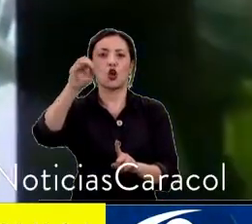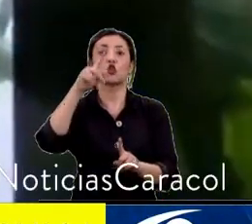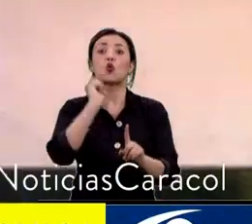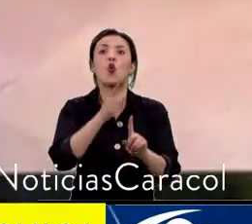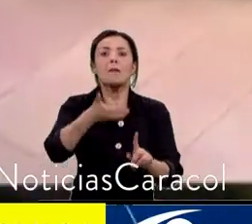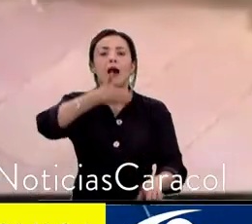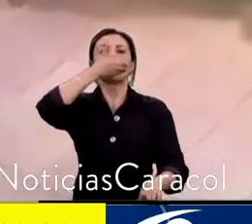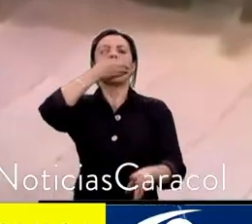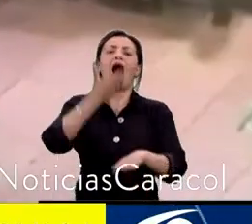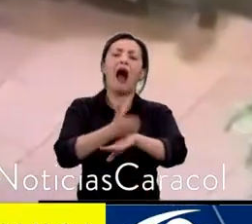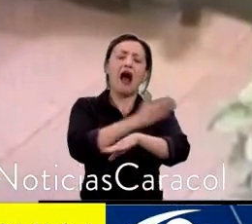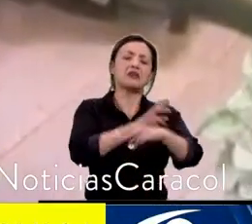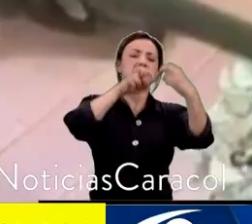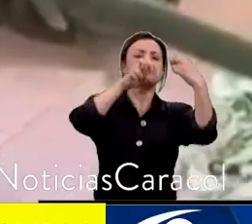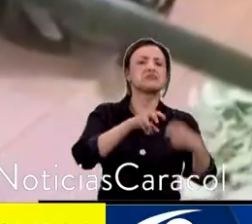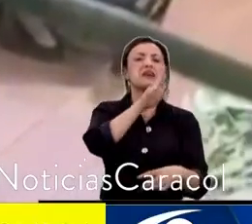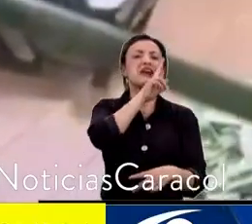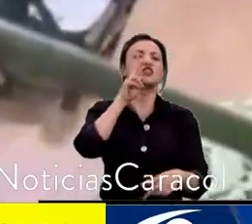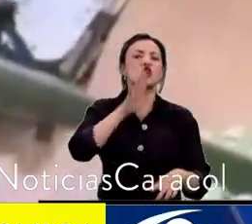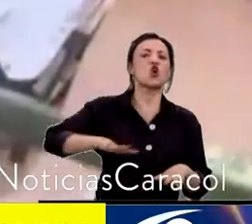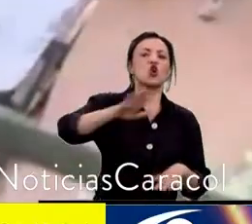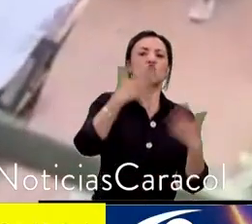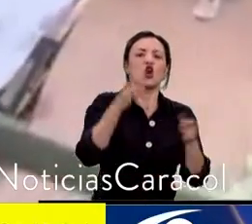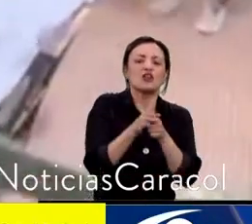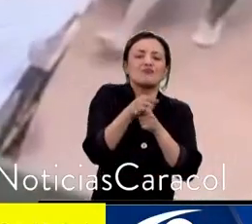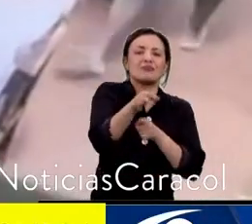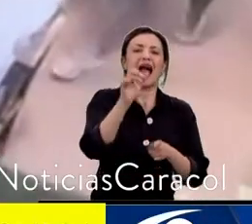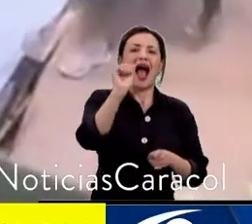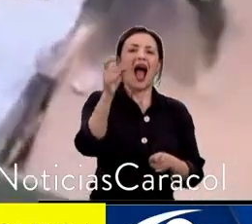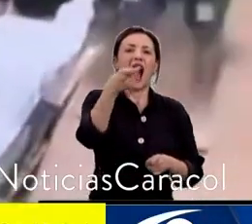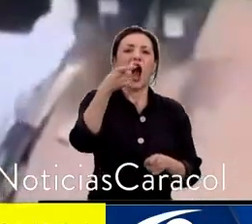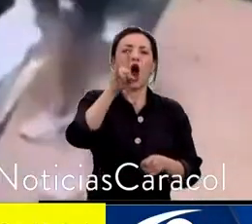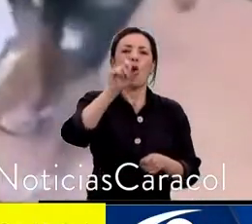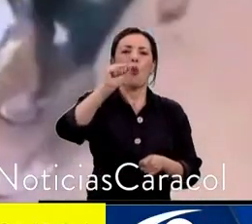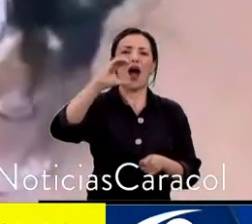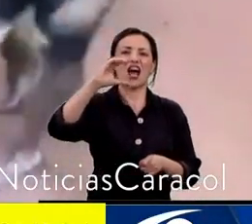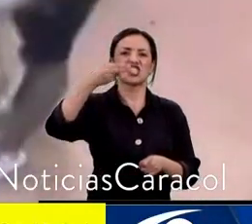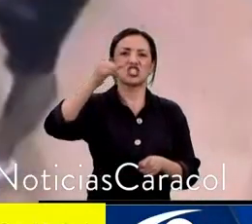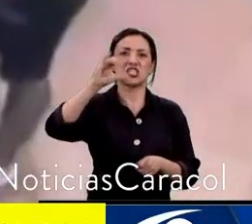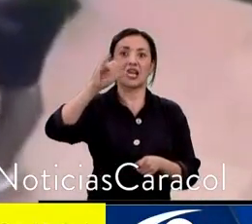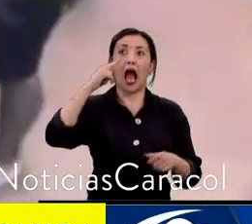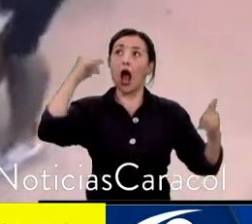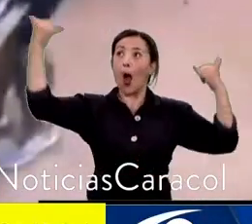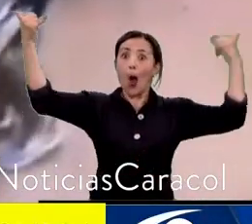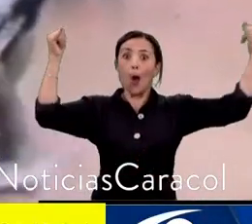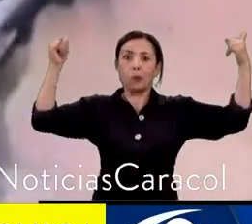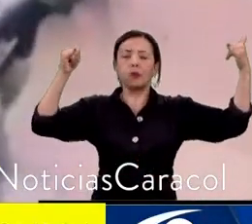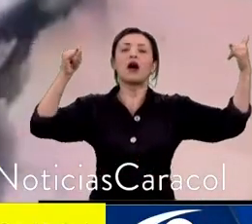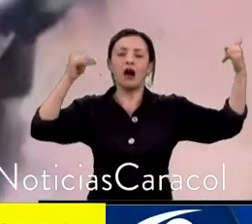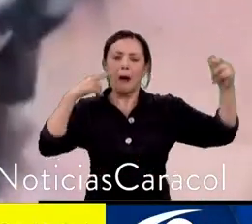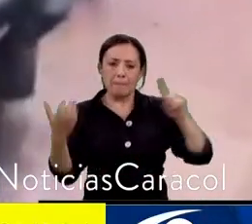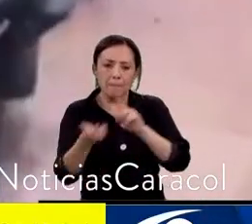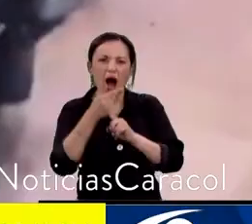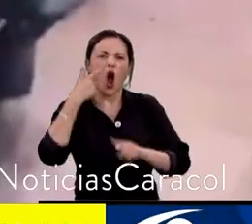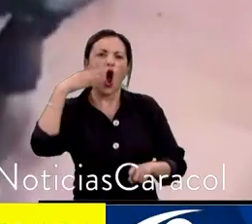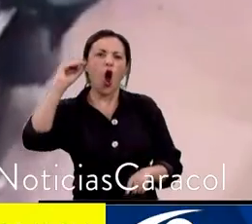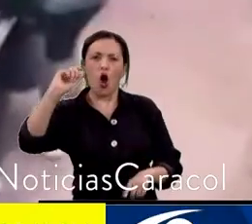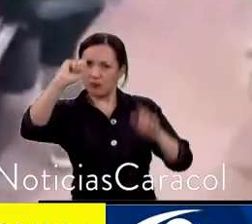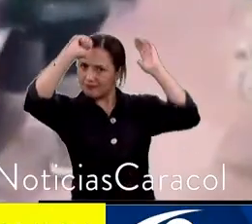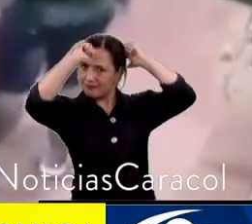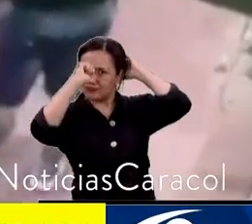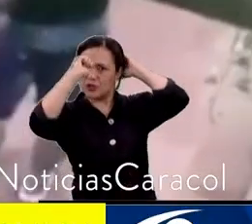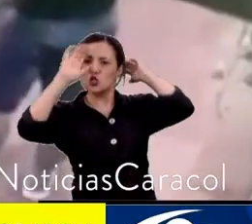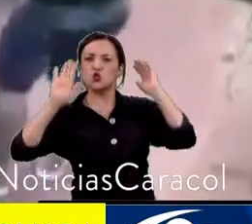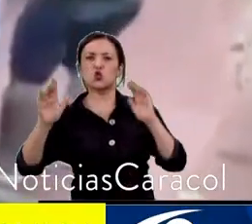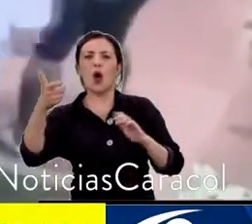encontraba en un restaurante del municipio de Aguachica, sur de Cesar. En cámaras de seguridad quedó registrado cuando un sujeto portando una gorra del